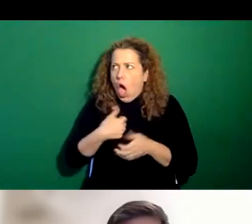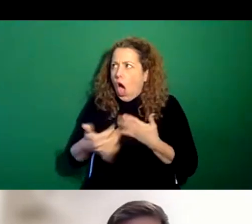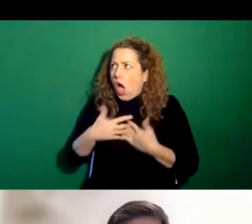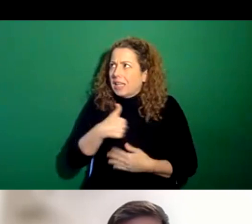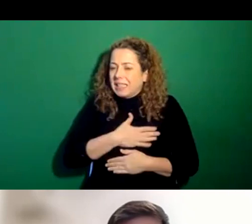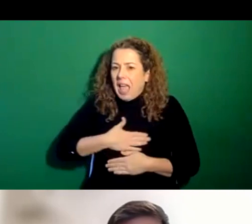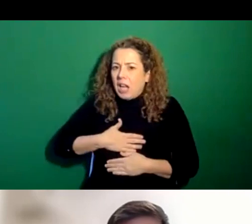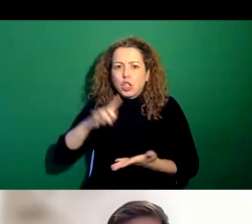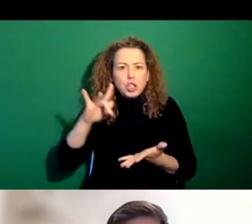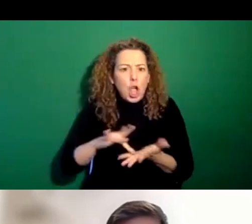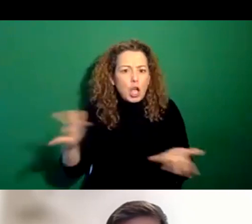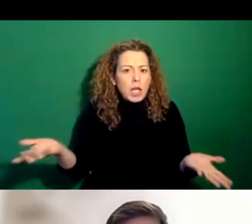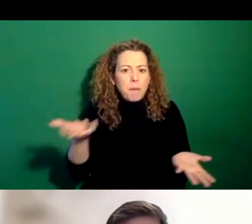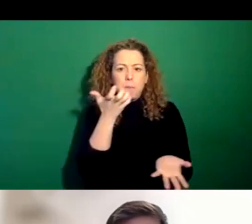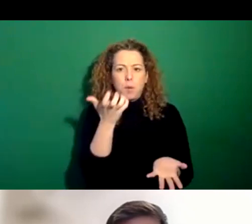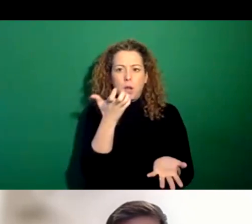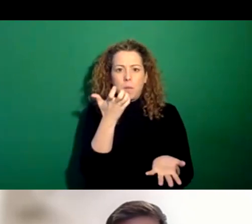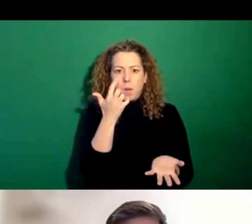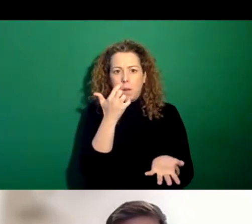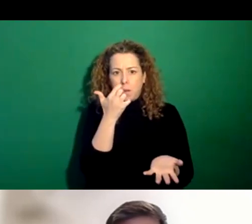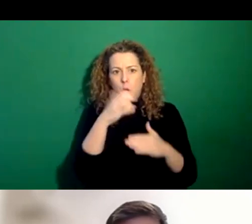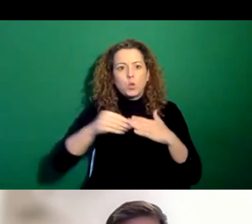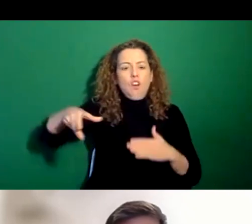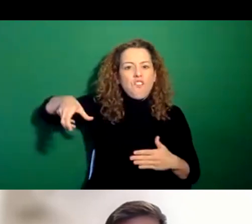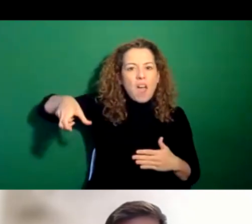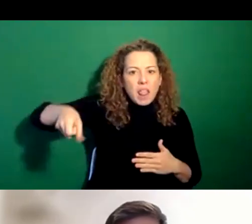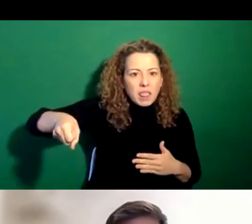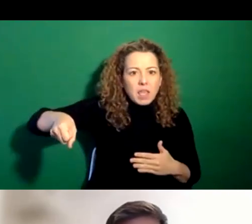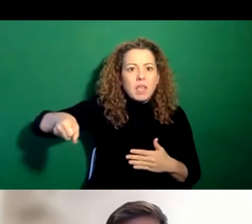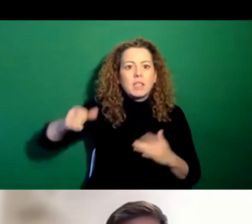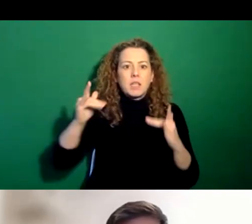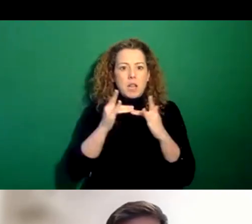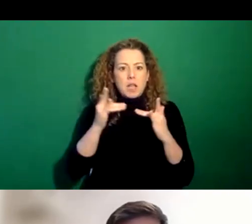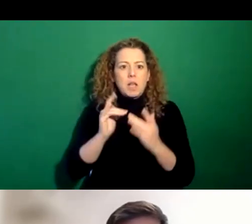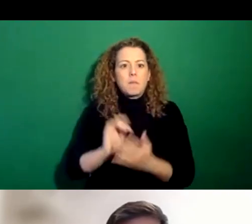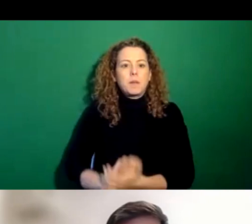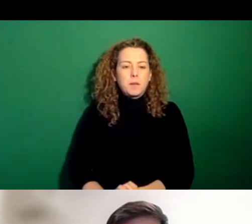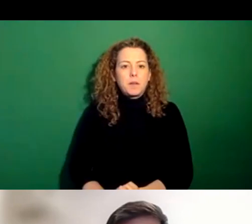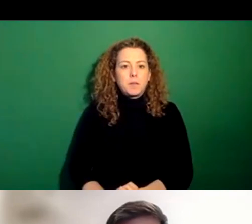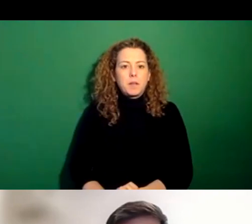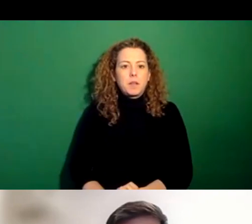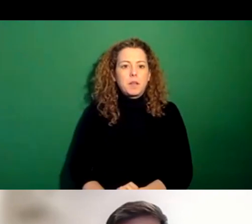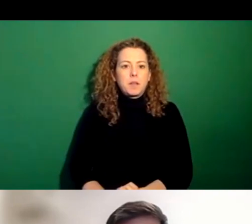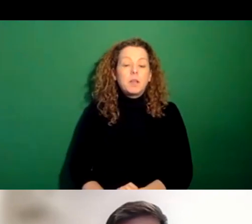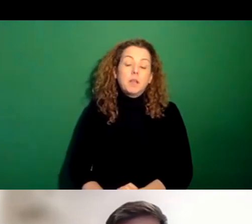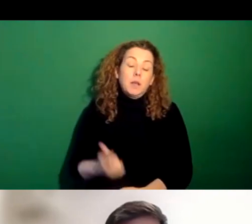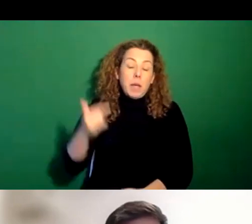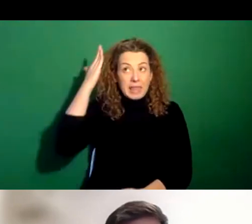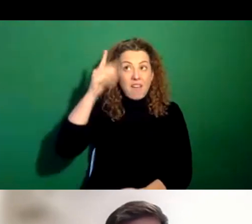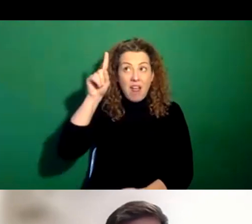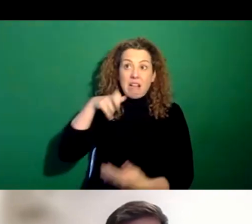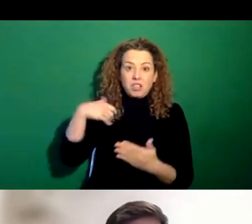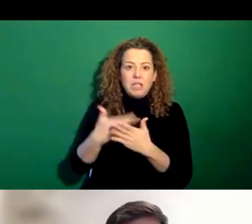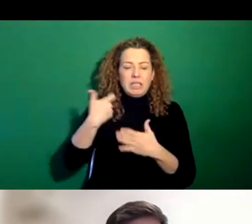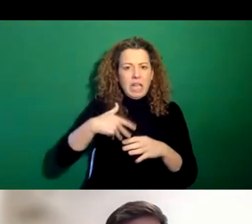caso suele ocurrir sobre todo en el uso de barandillas en cama. Sí. En Navarra, hasta la fecha, que ya estamos